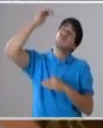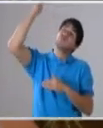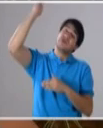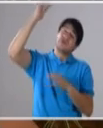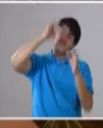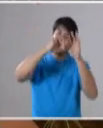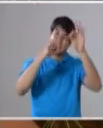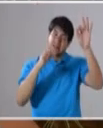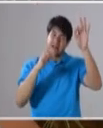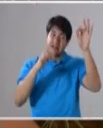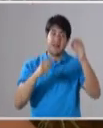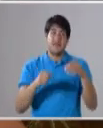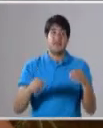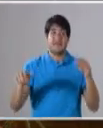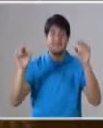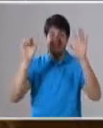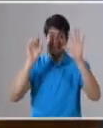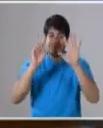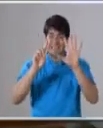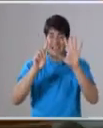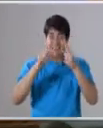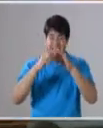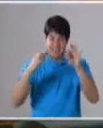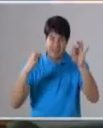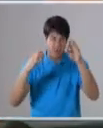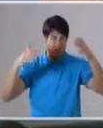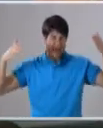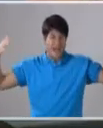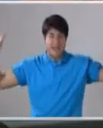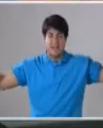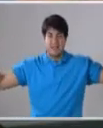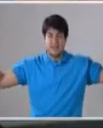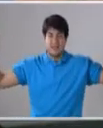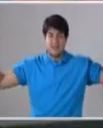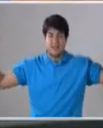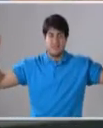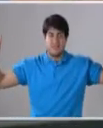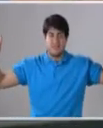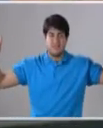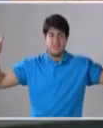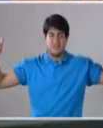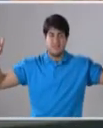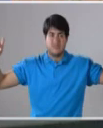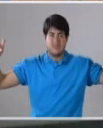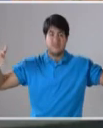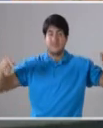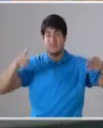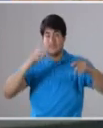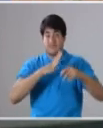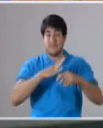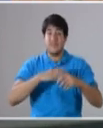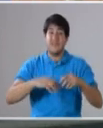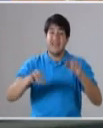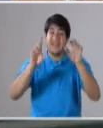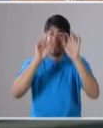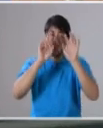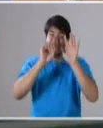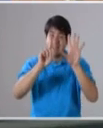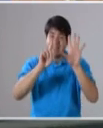60 codos de altura, 6 de ancho, me parece, y 6 instrumentos musicales. Habían